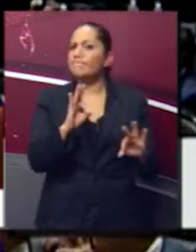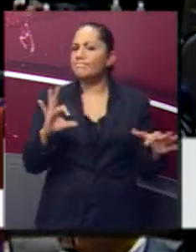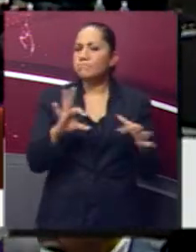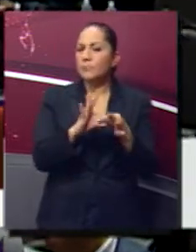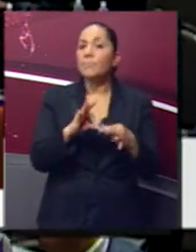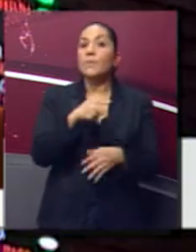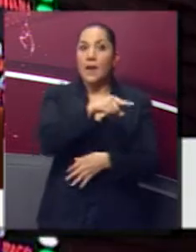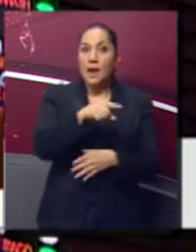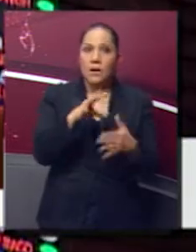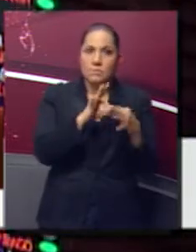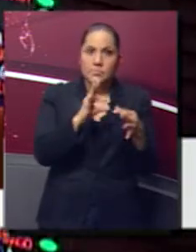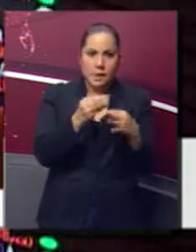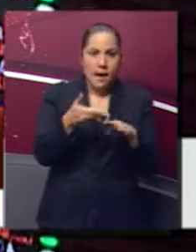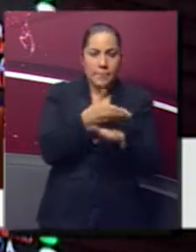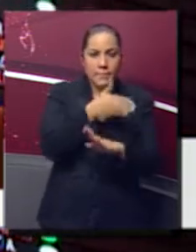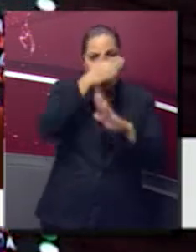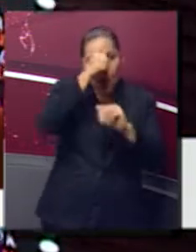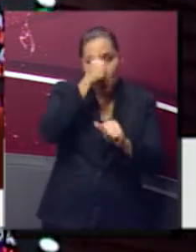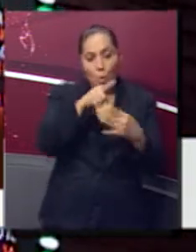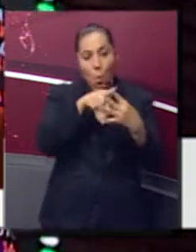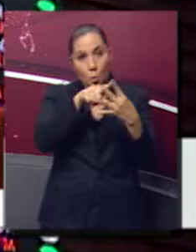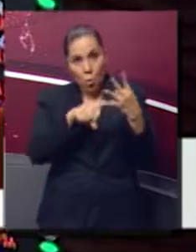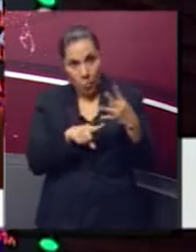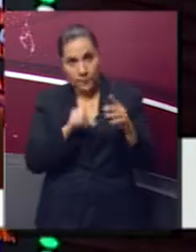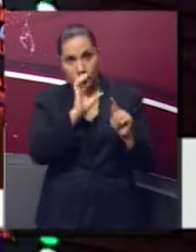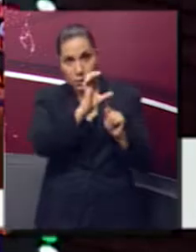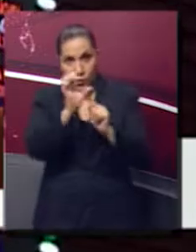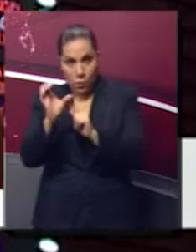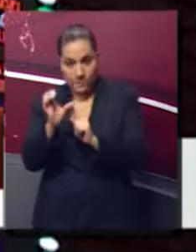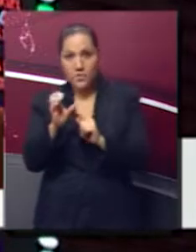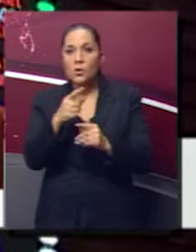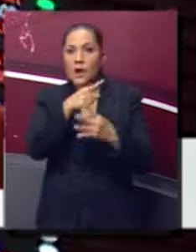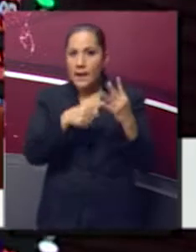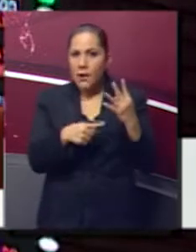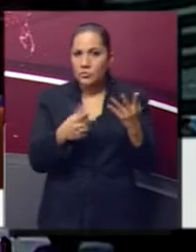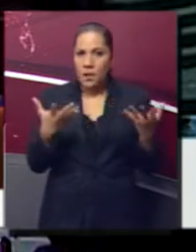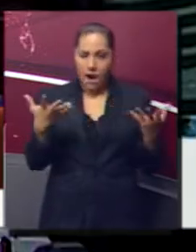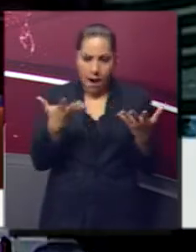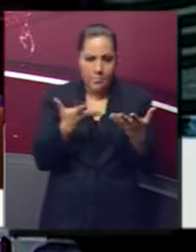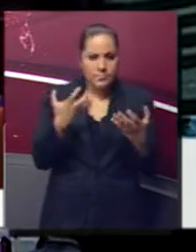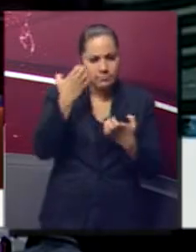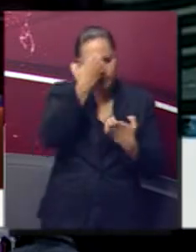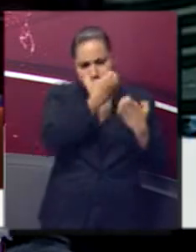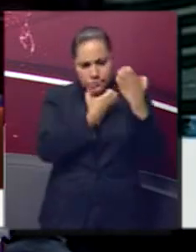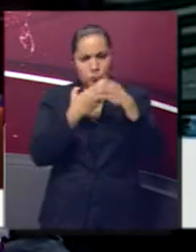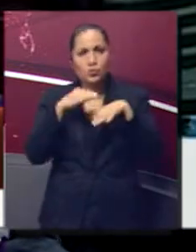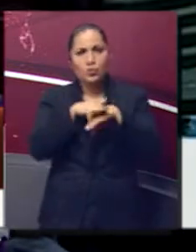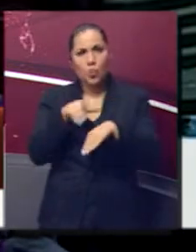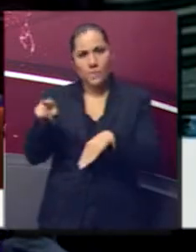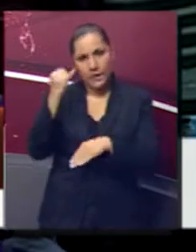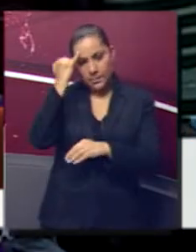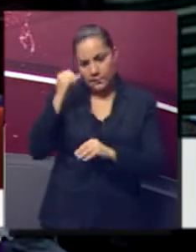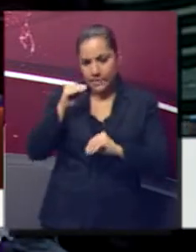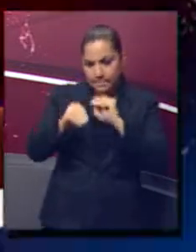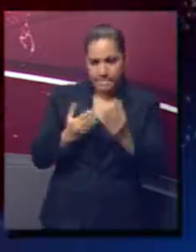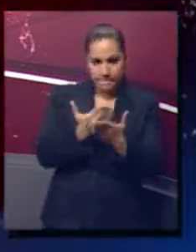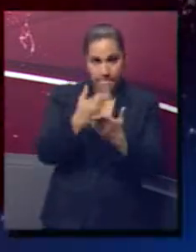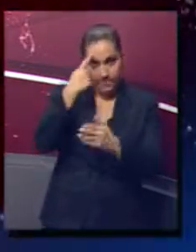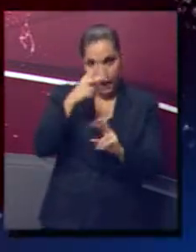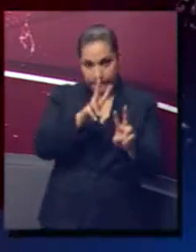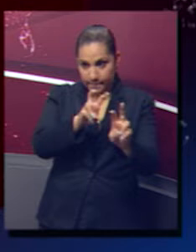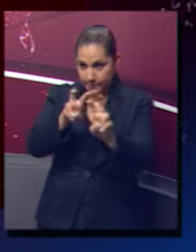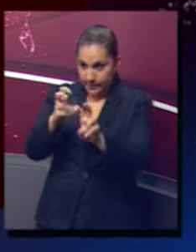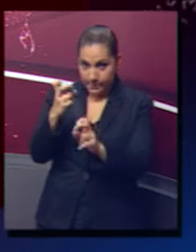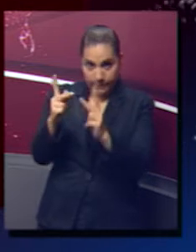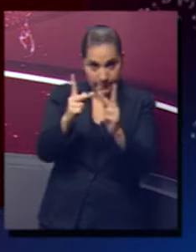4 de las comisiones, de manera conjunta, coordinarán e identificarán las iniciativas y minutas que se hayan presentado sobre el tema.